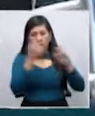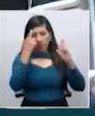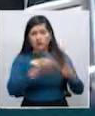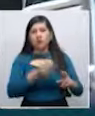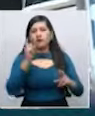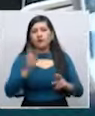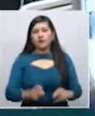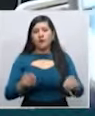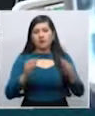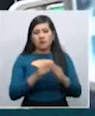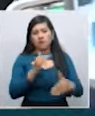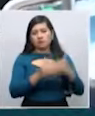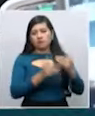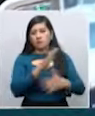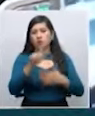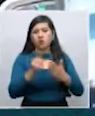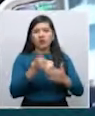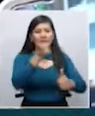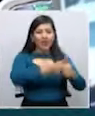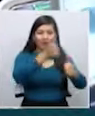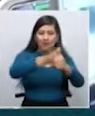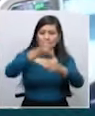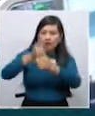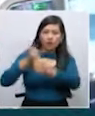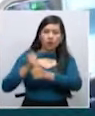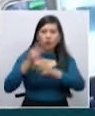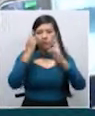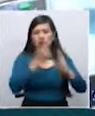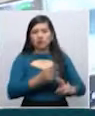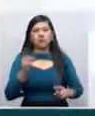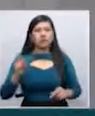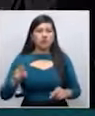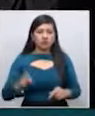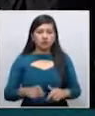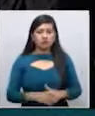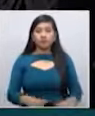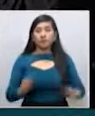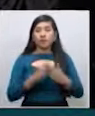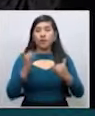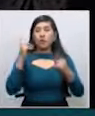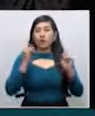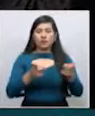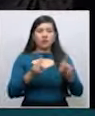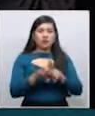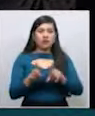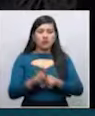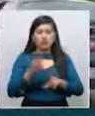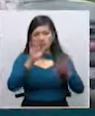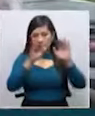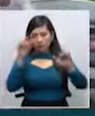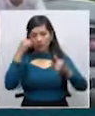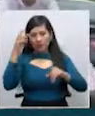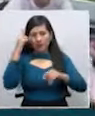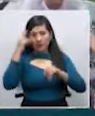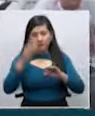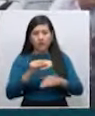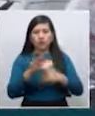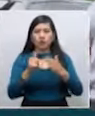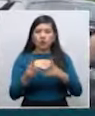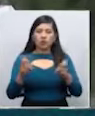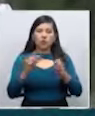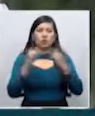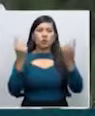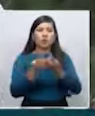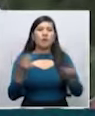ser respetados por cada uno de los bolivianos que están en este territorio nacional. Asimismo, llamó a la reflexión a estos sectores que están paralizando